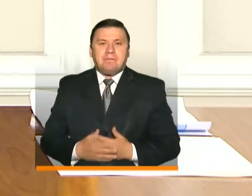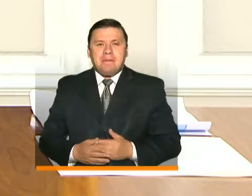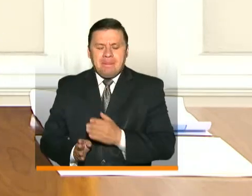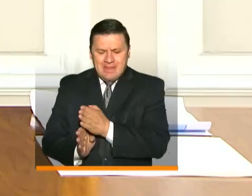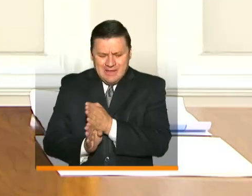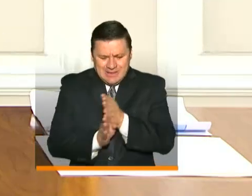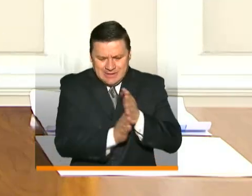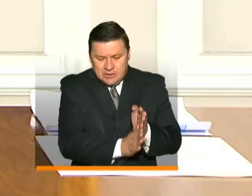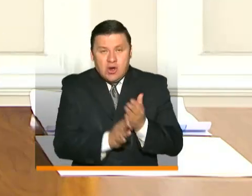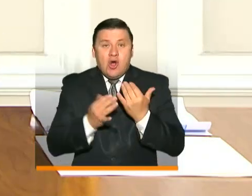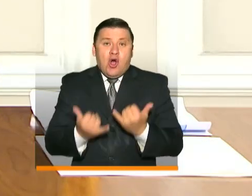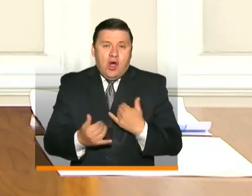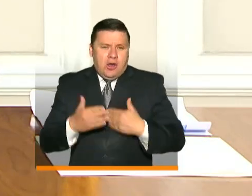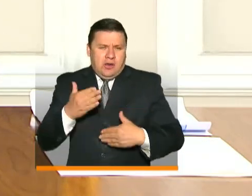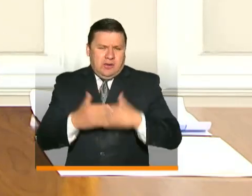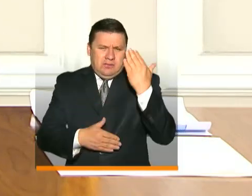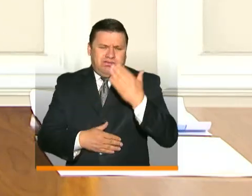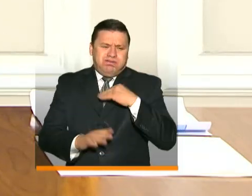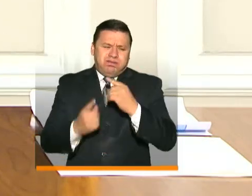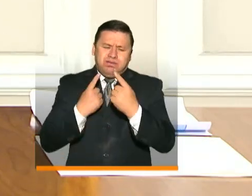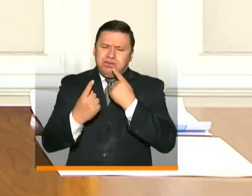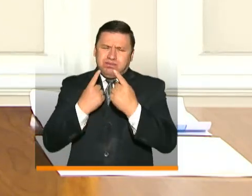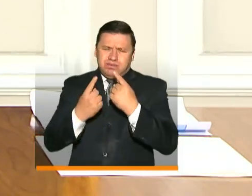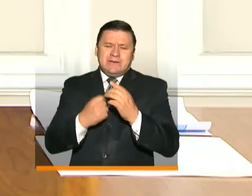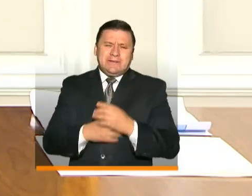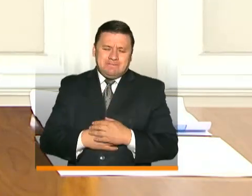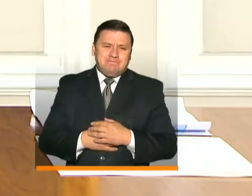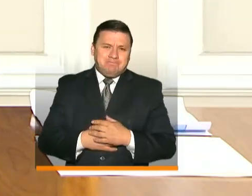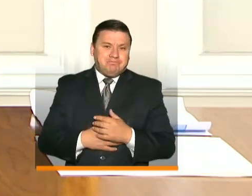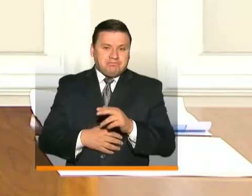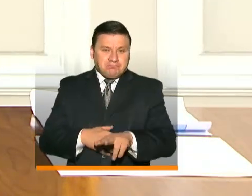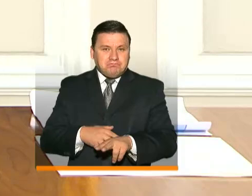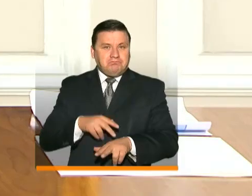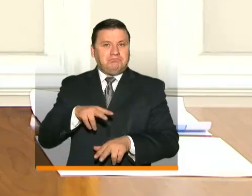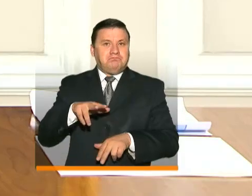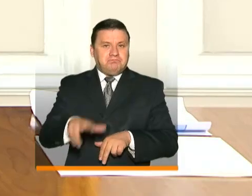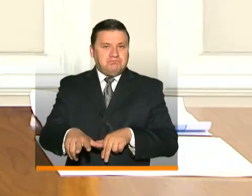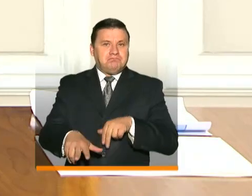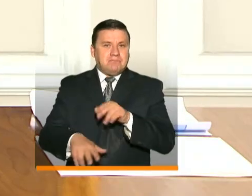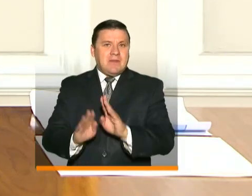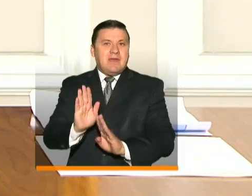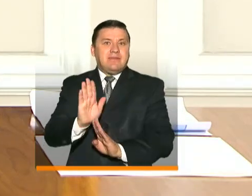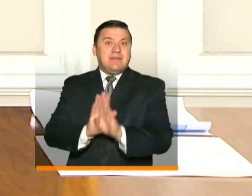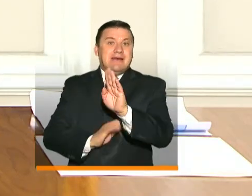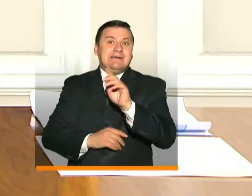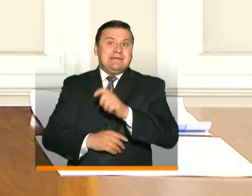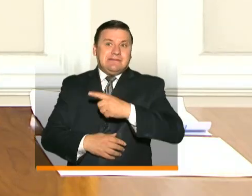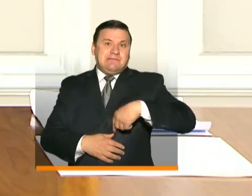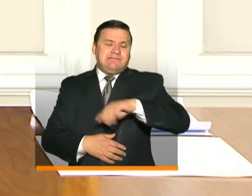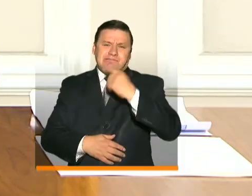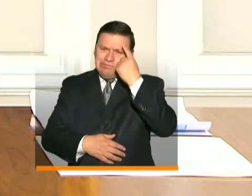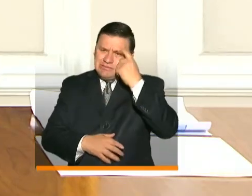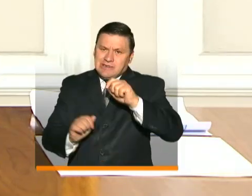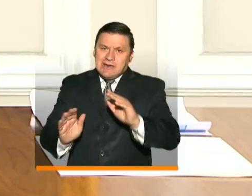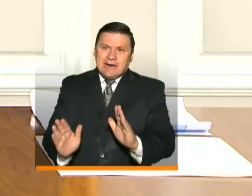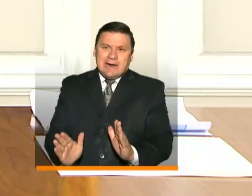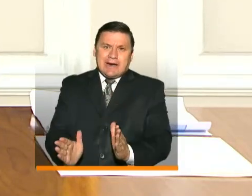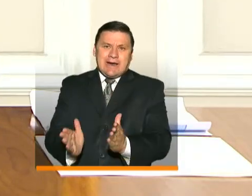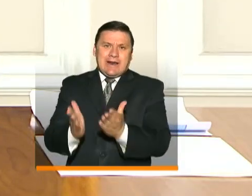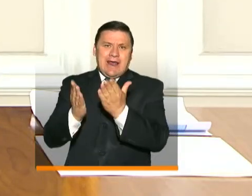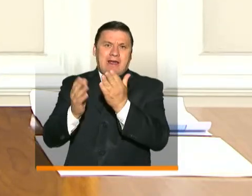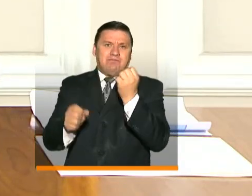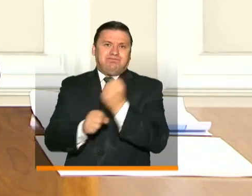este espacio hoy también hablando sobre los pasos que tenemos que desarrollar para hacer esa recuperación de la